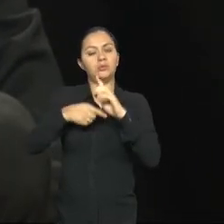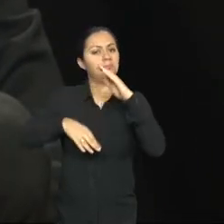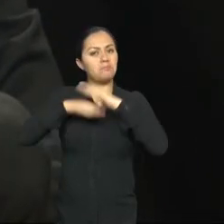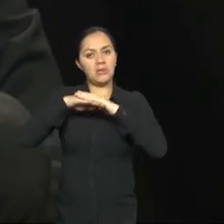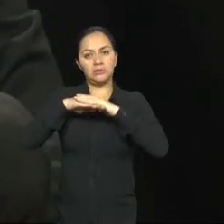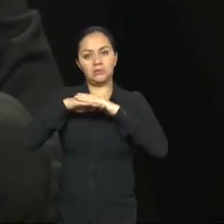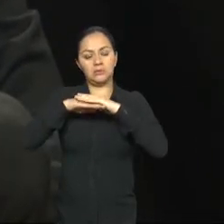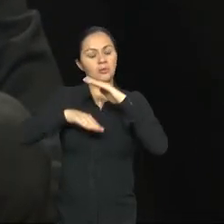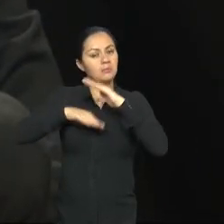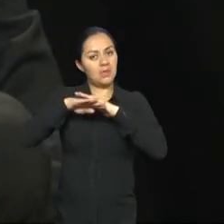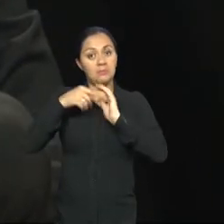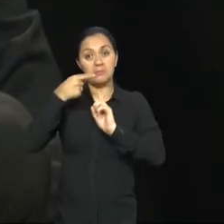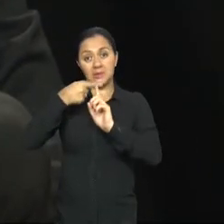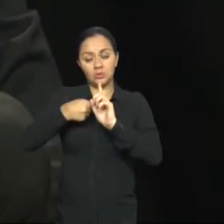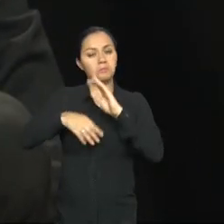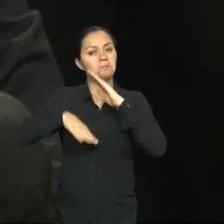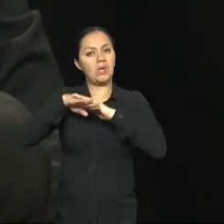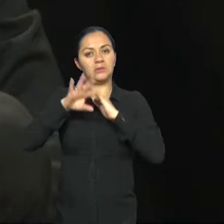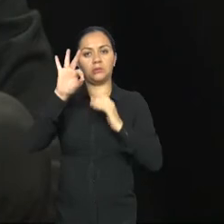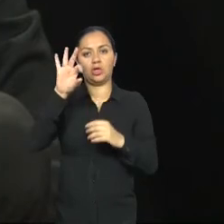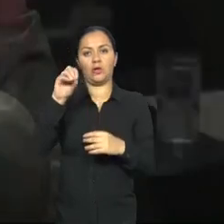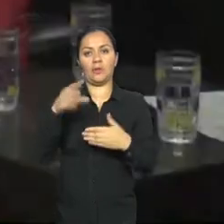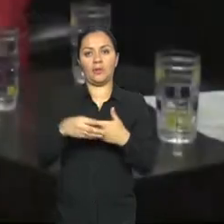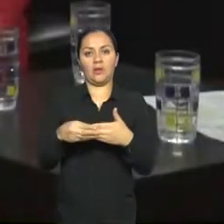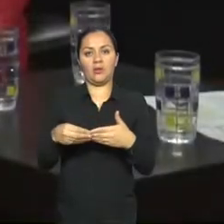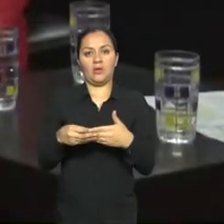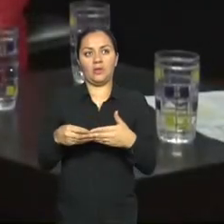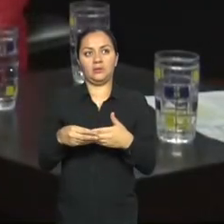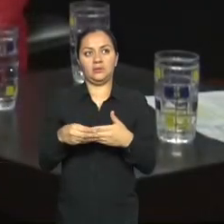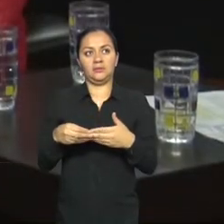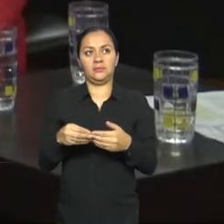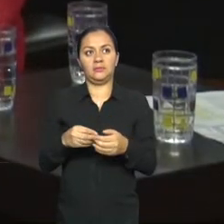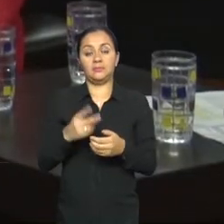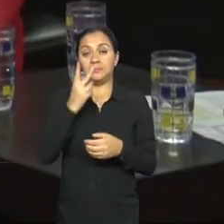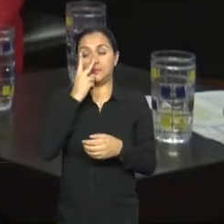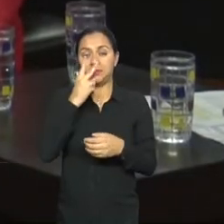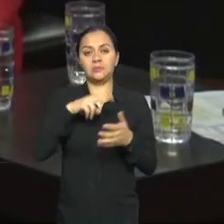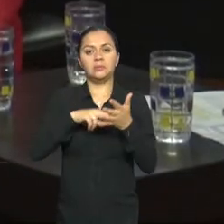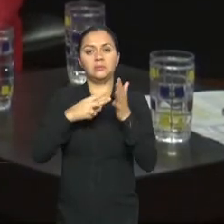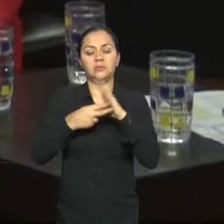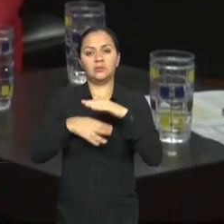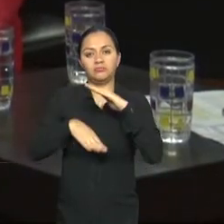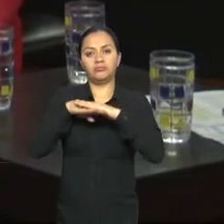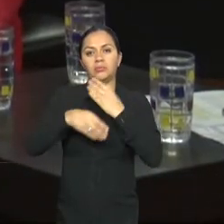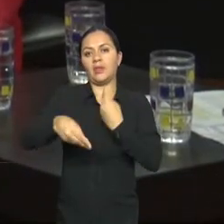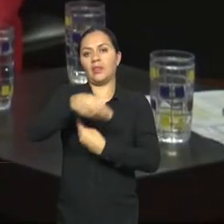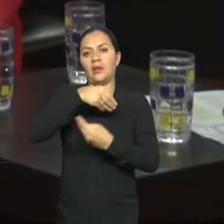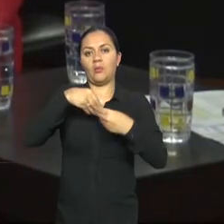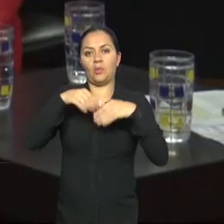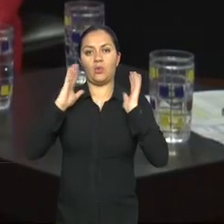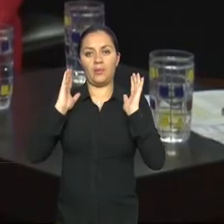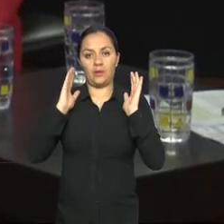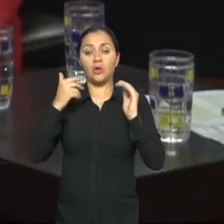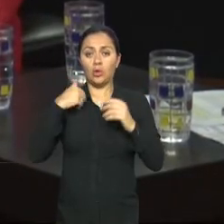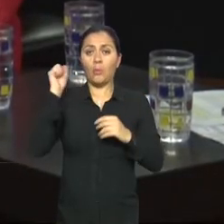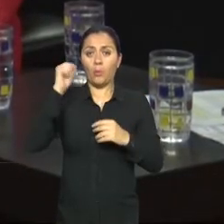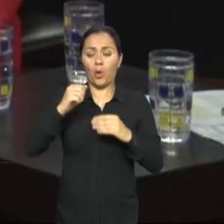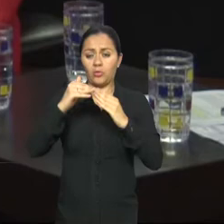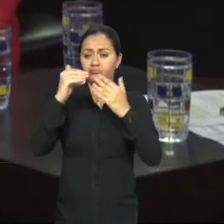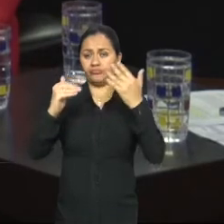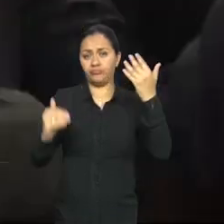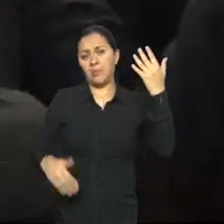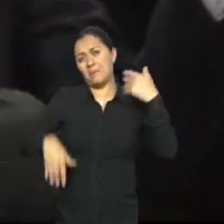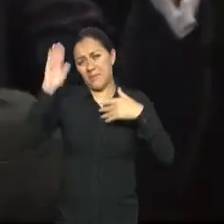que puedo reclamar. El máximo que puedo reclamar mensual. Mejor dicho, en otras palabras, el máximo que me pueden devolver, porque puedo reclamar más. Ya. Es decir, yo